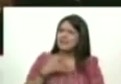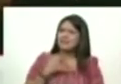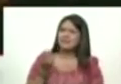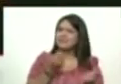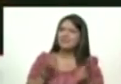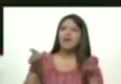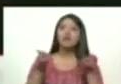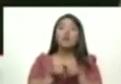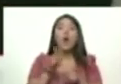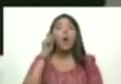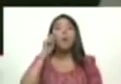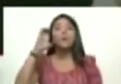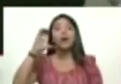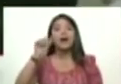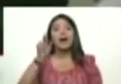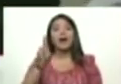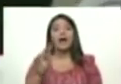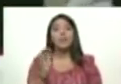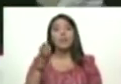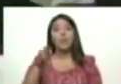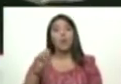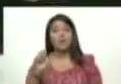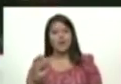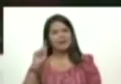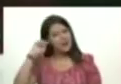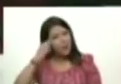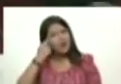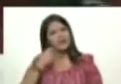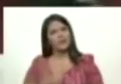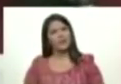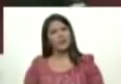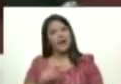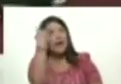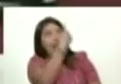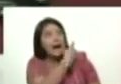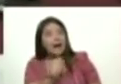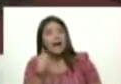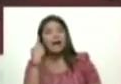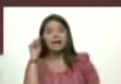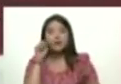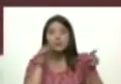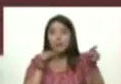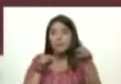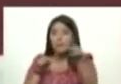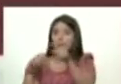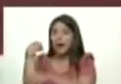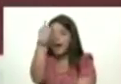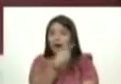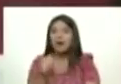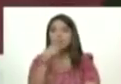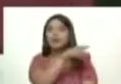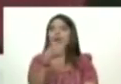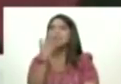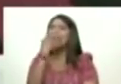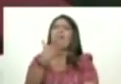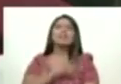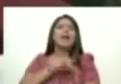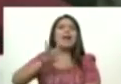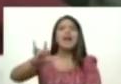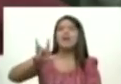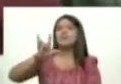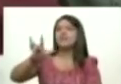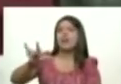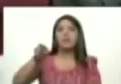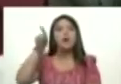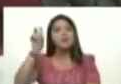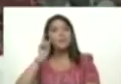escuchando a Carmona. A Carmona Estanga. Recuerdo la cara de muchos de ustedes gritando "te queremos, Pedro", allá